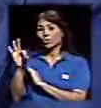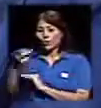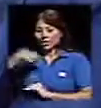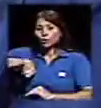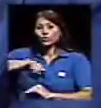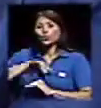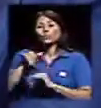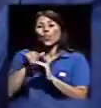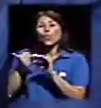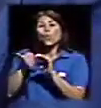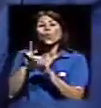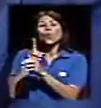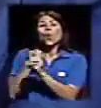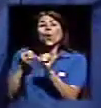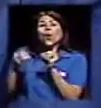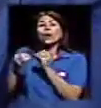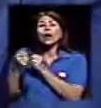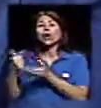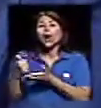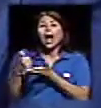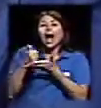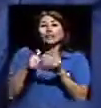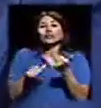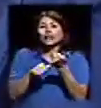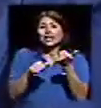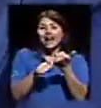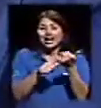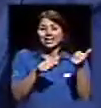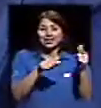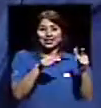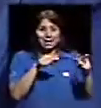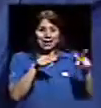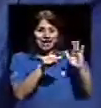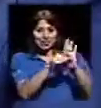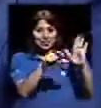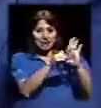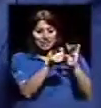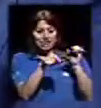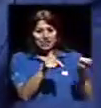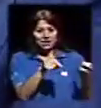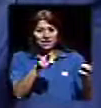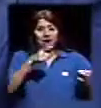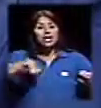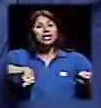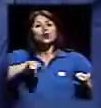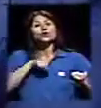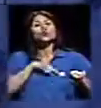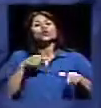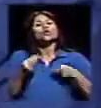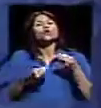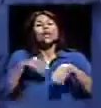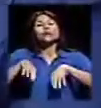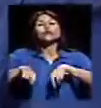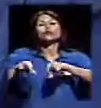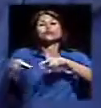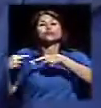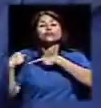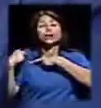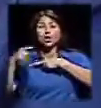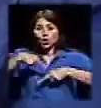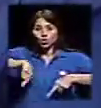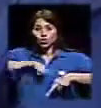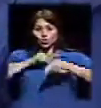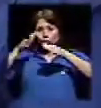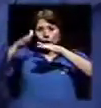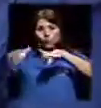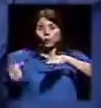Asamblea Legislativa. Y esa auxiliaridad nosotros la hemos tomado como un órgano que debe generar insumos